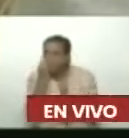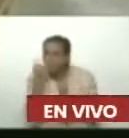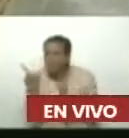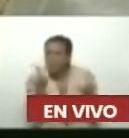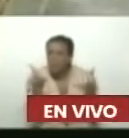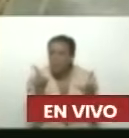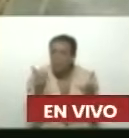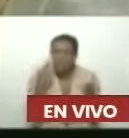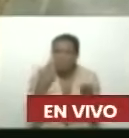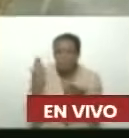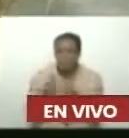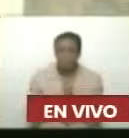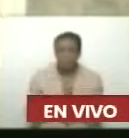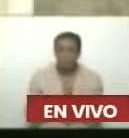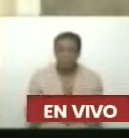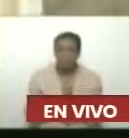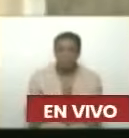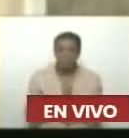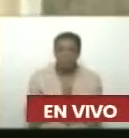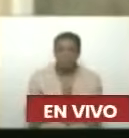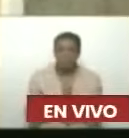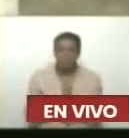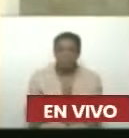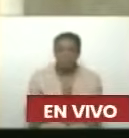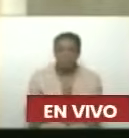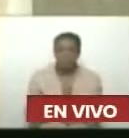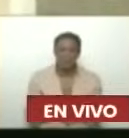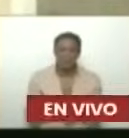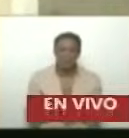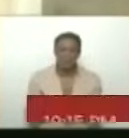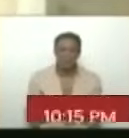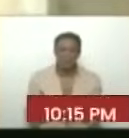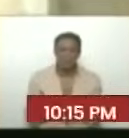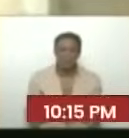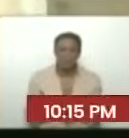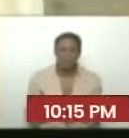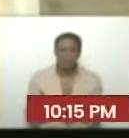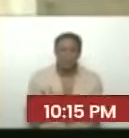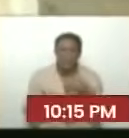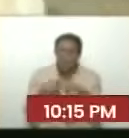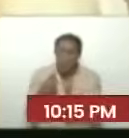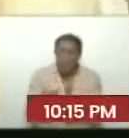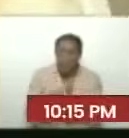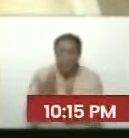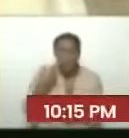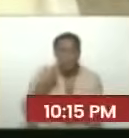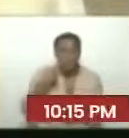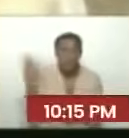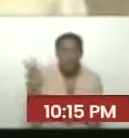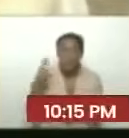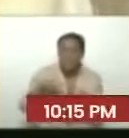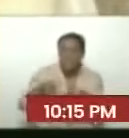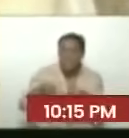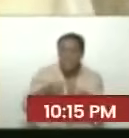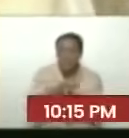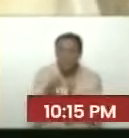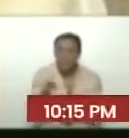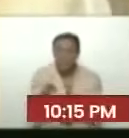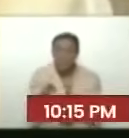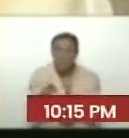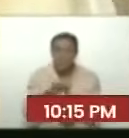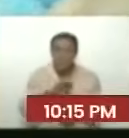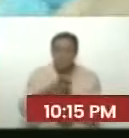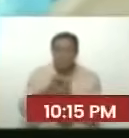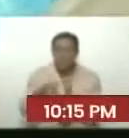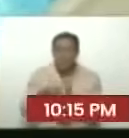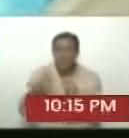¿Ah? que fue más famosa cuando tú eras niño, Héctor